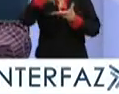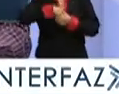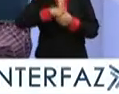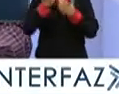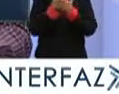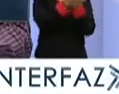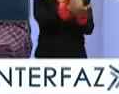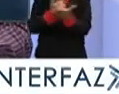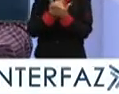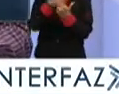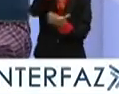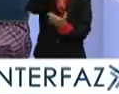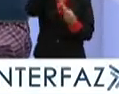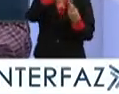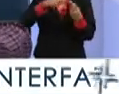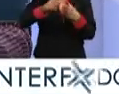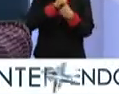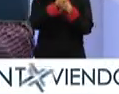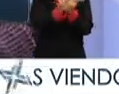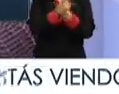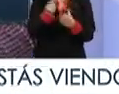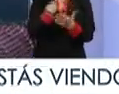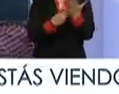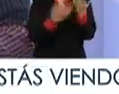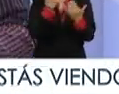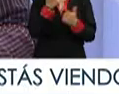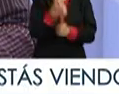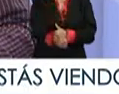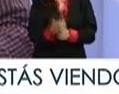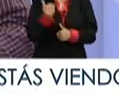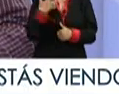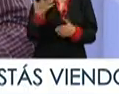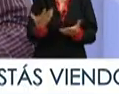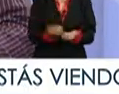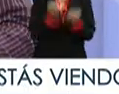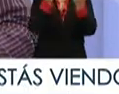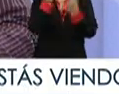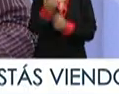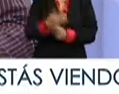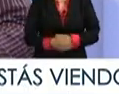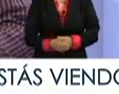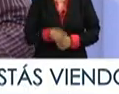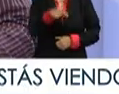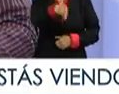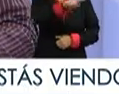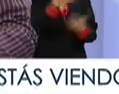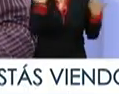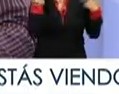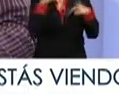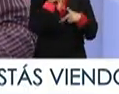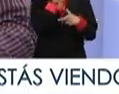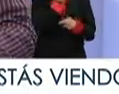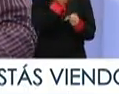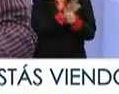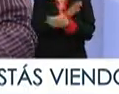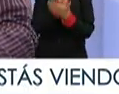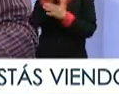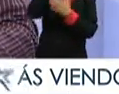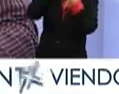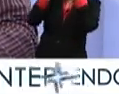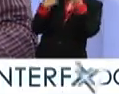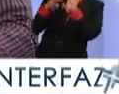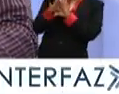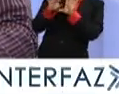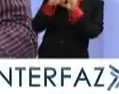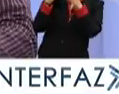esa cooperación regional que impulsa este programa es lo más rescatable, creo. Y bueno, los maestros también tienen oportunidad de conocer diferentes